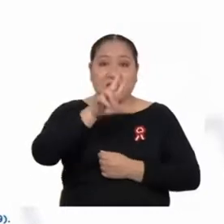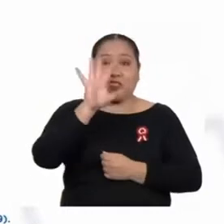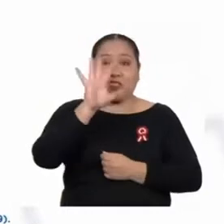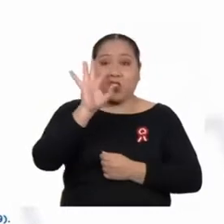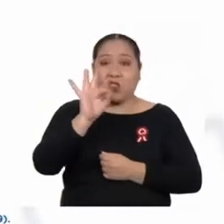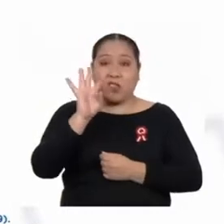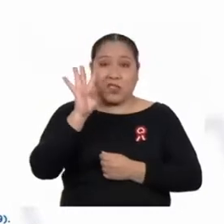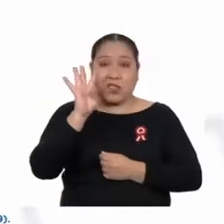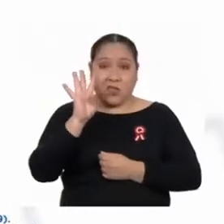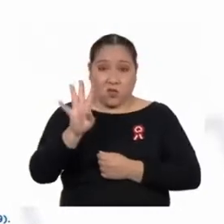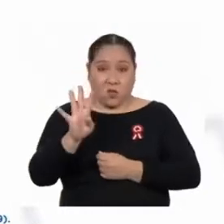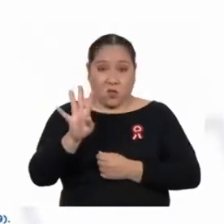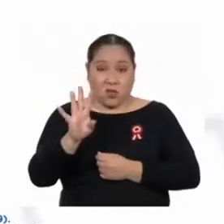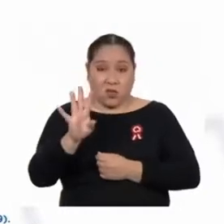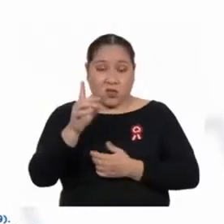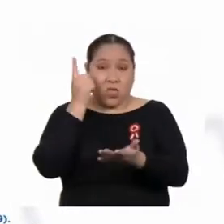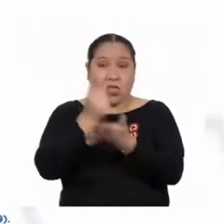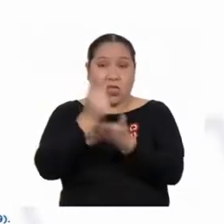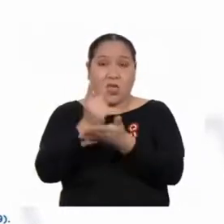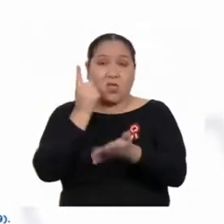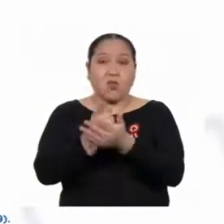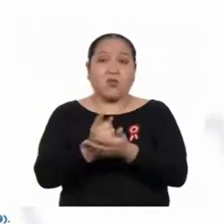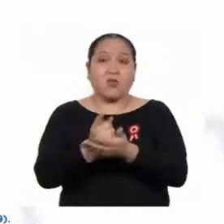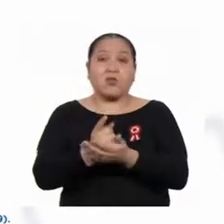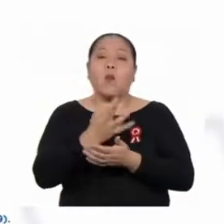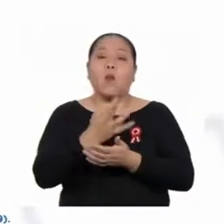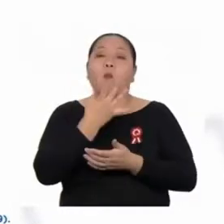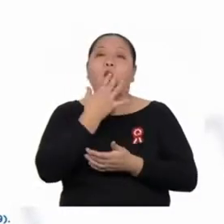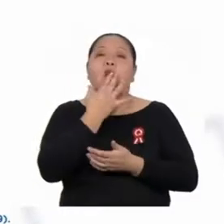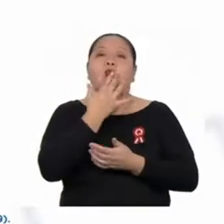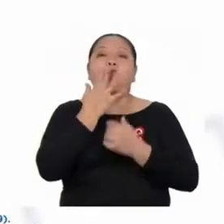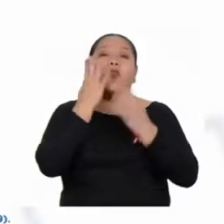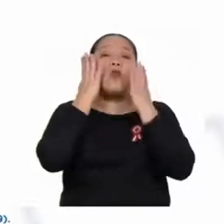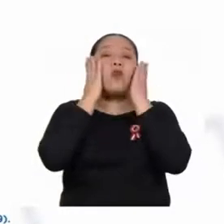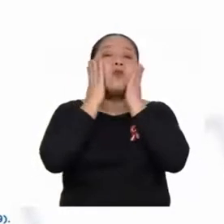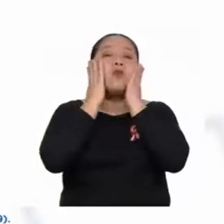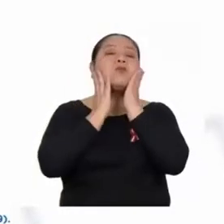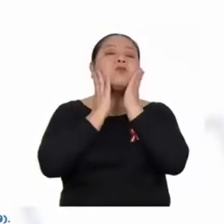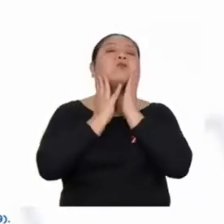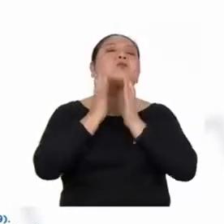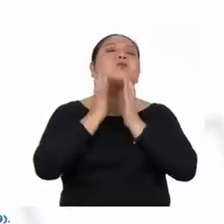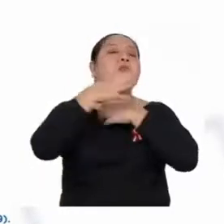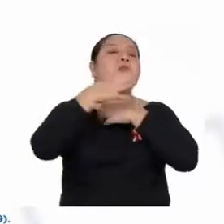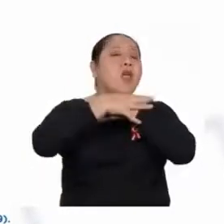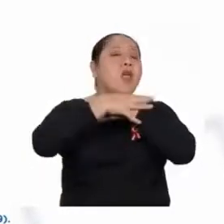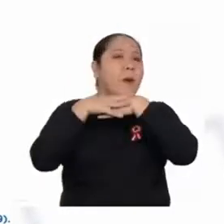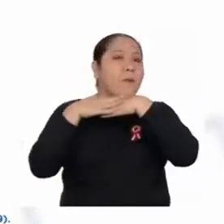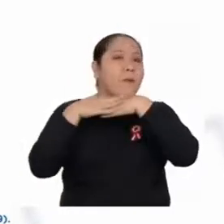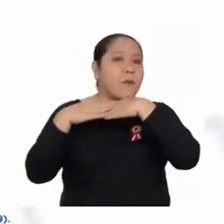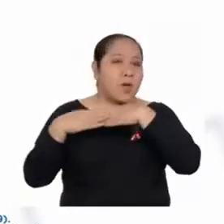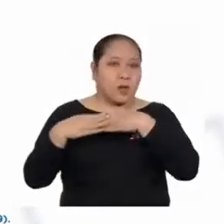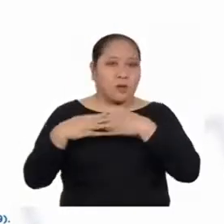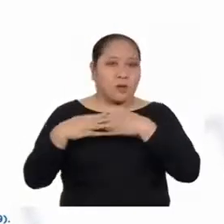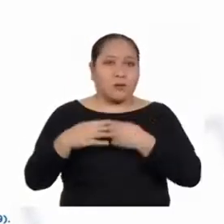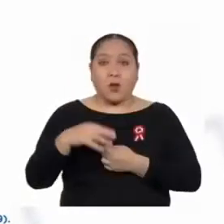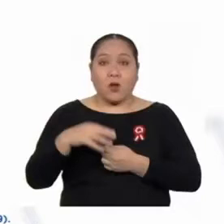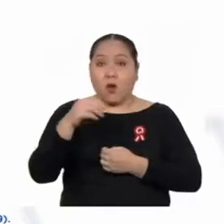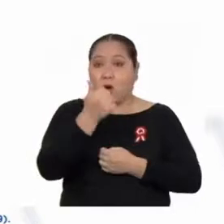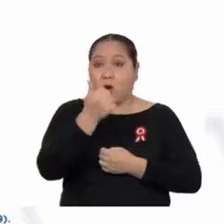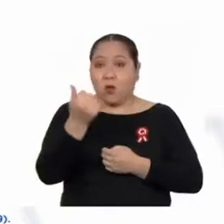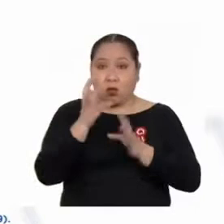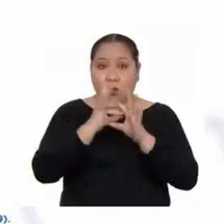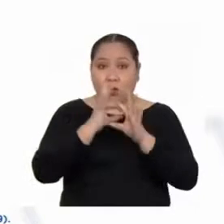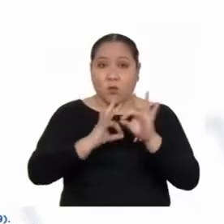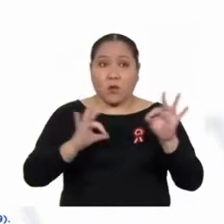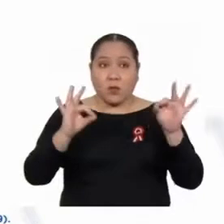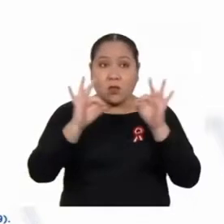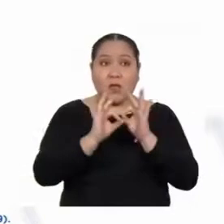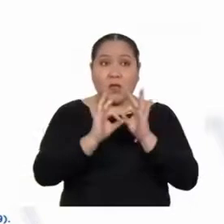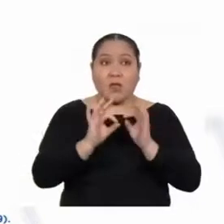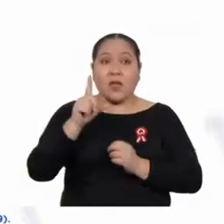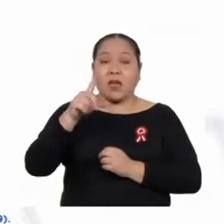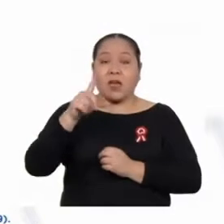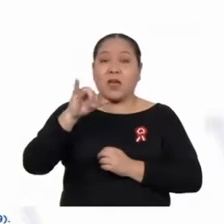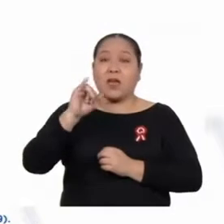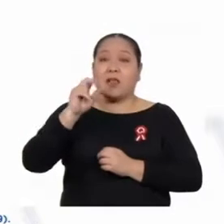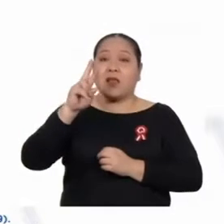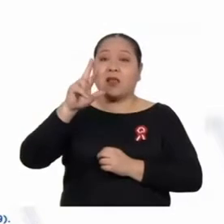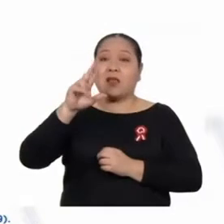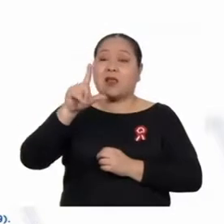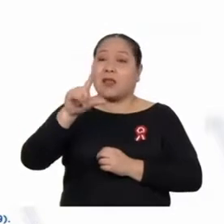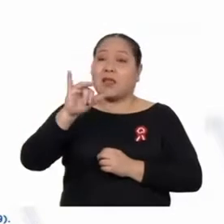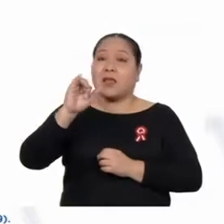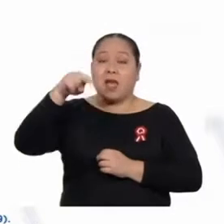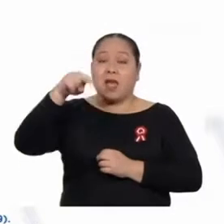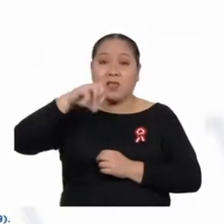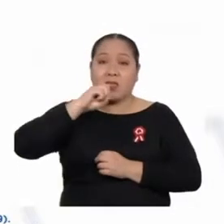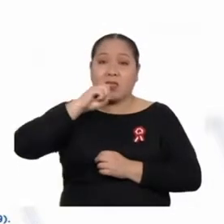394 casos por el color de piel. Otro aporte valioso que Lilian Thuram mencionó en la conferencia fue: